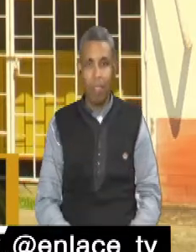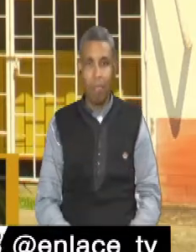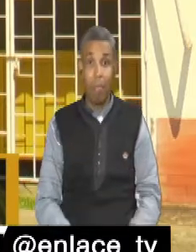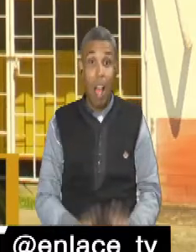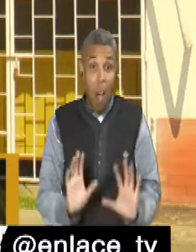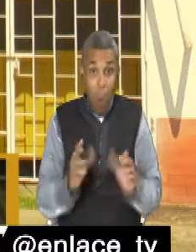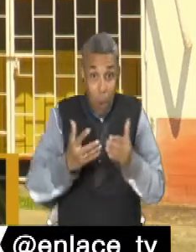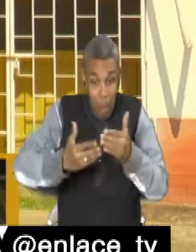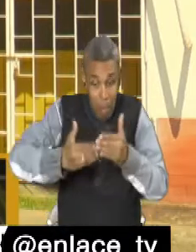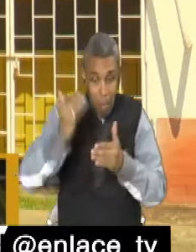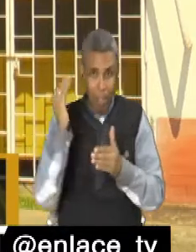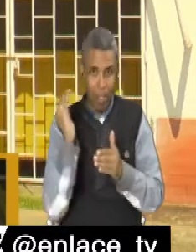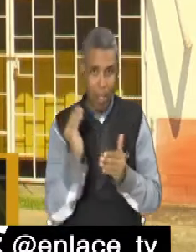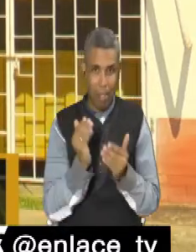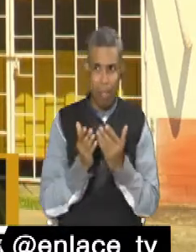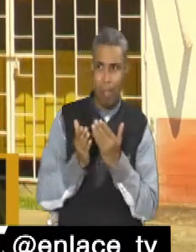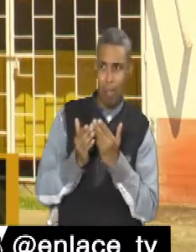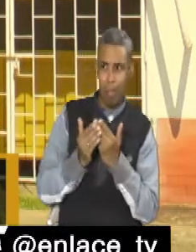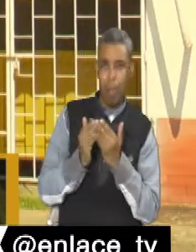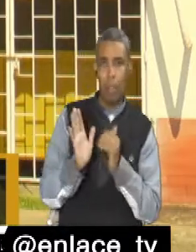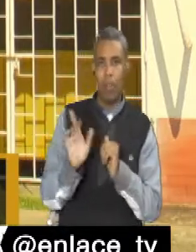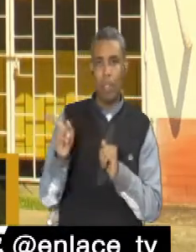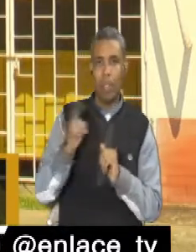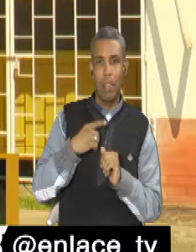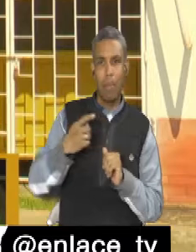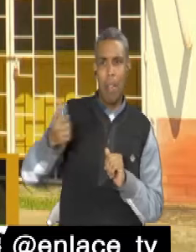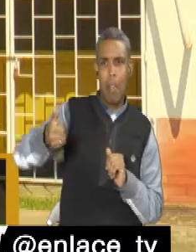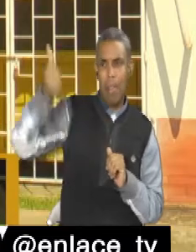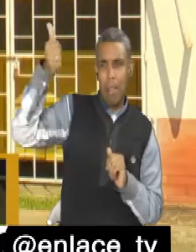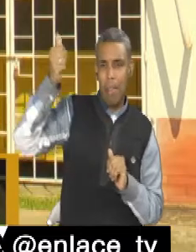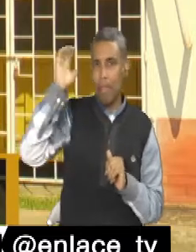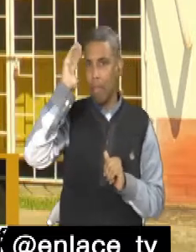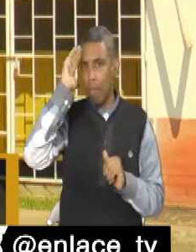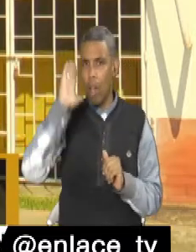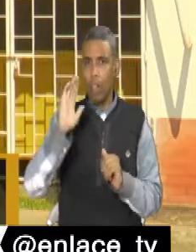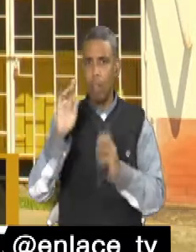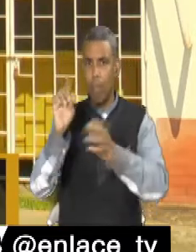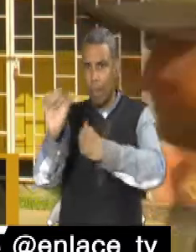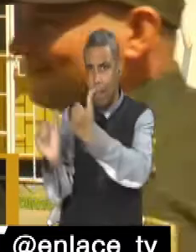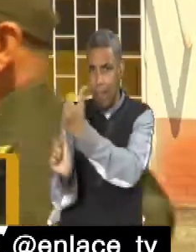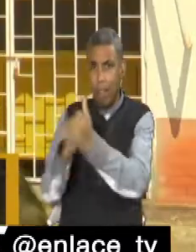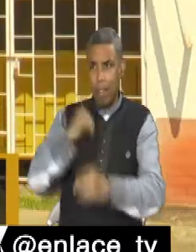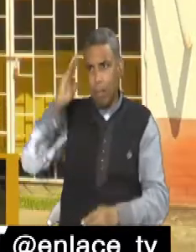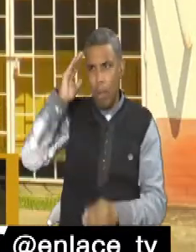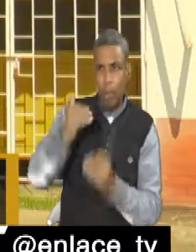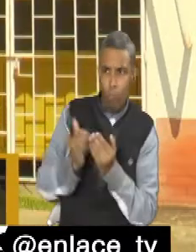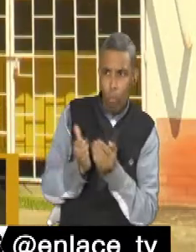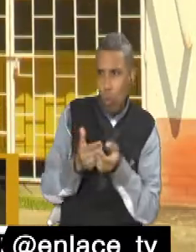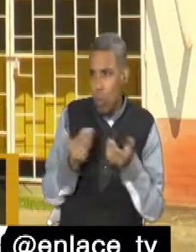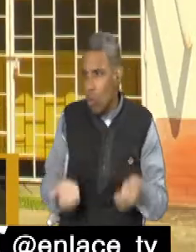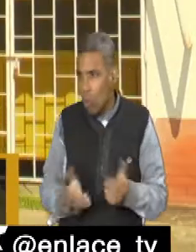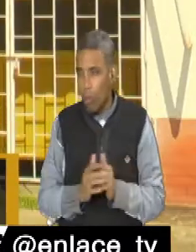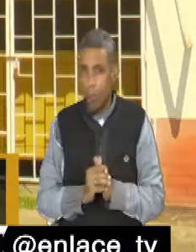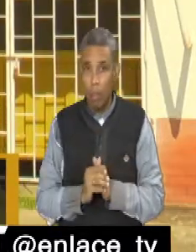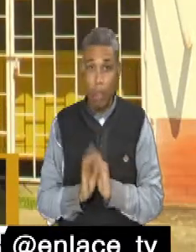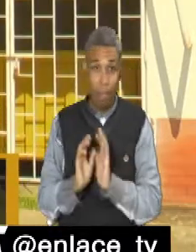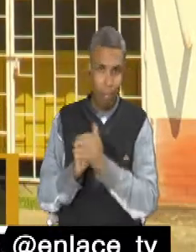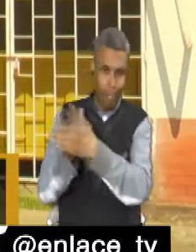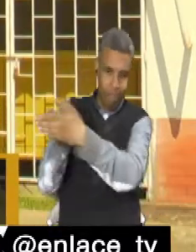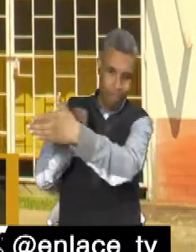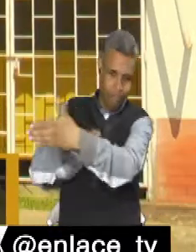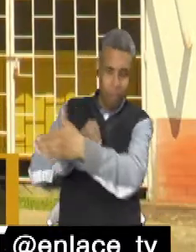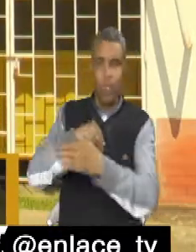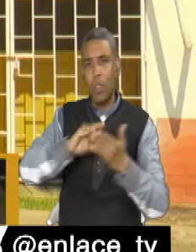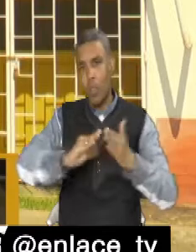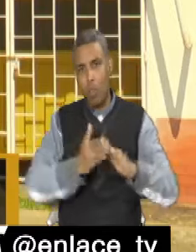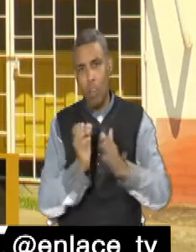Hay que esperar las indicaciones que nos brindan acá los brigadistas, el comisario, el subteniente, pues para empezar a replicar esto como buenas prácticas en la comunidad.